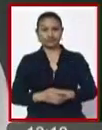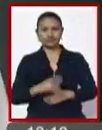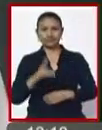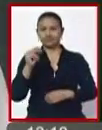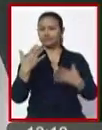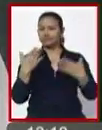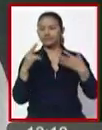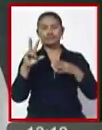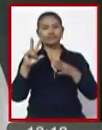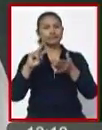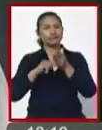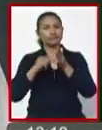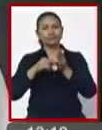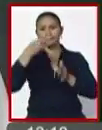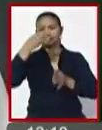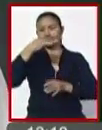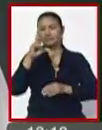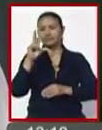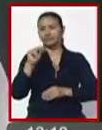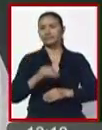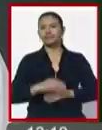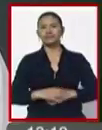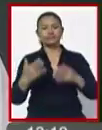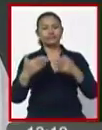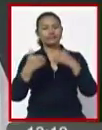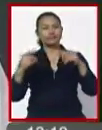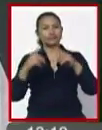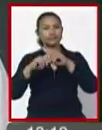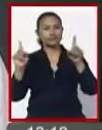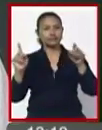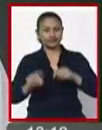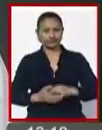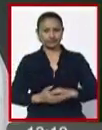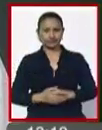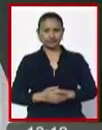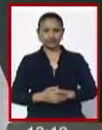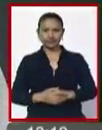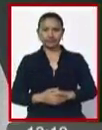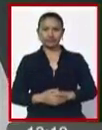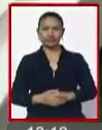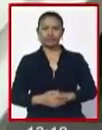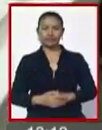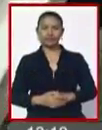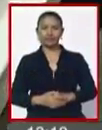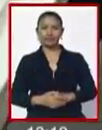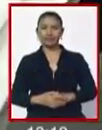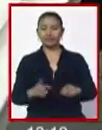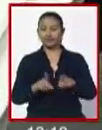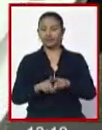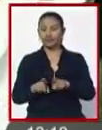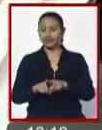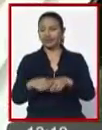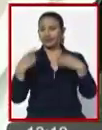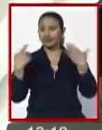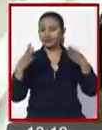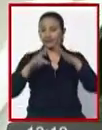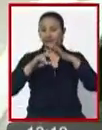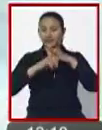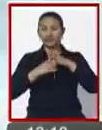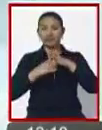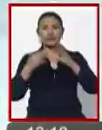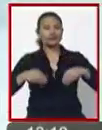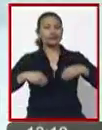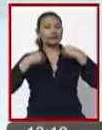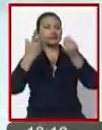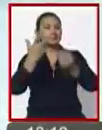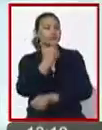no tiene nada que ver con influenza. Absolutamente está descartada la influenza en este caso. Entre tanto, también ya se inició con la